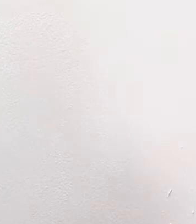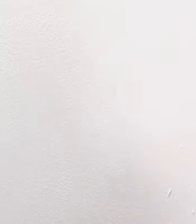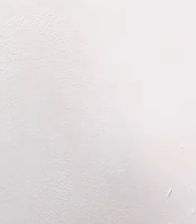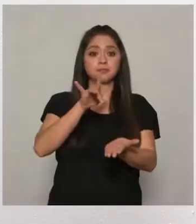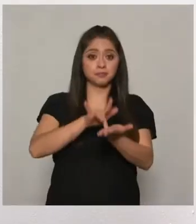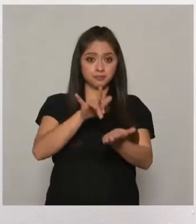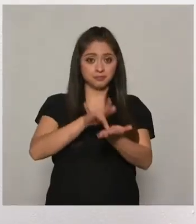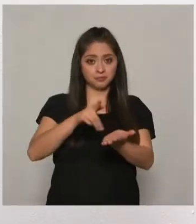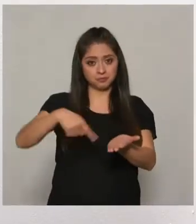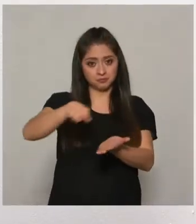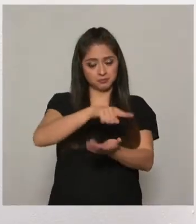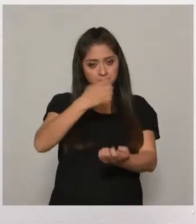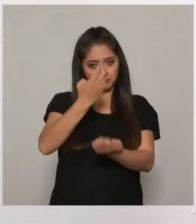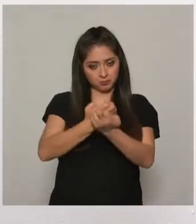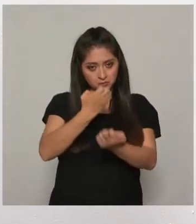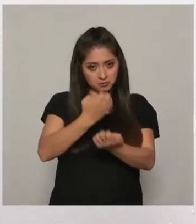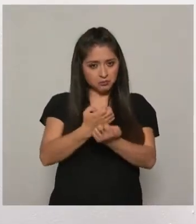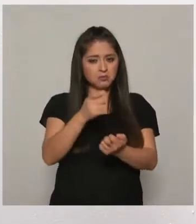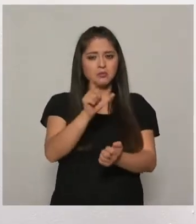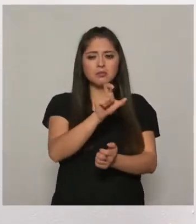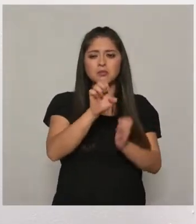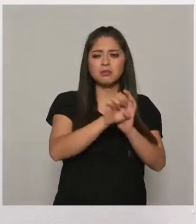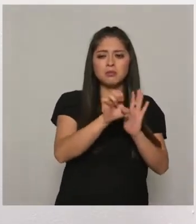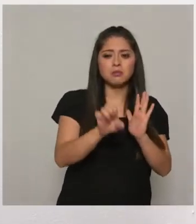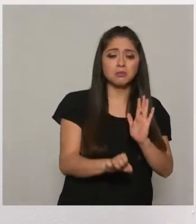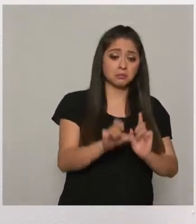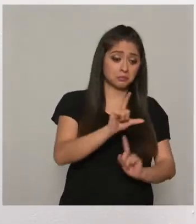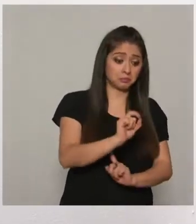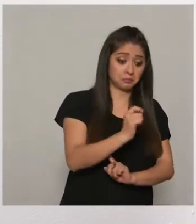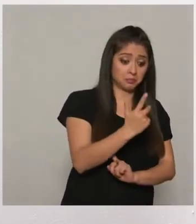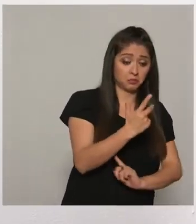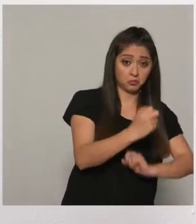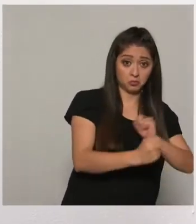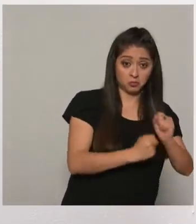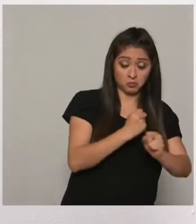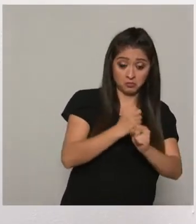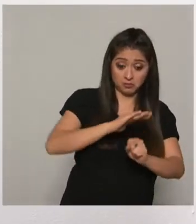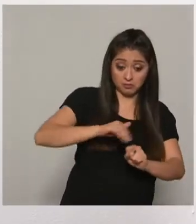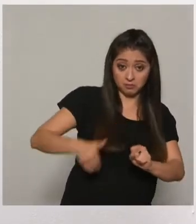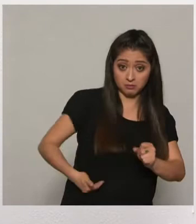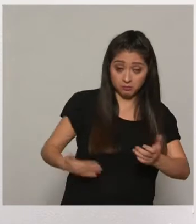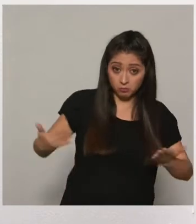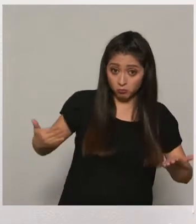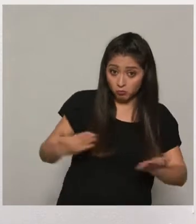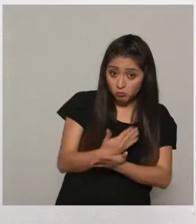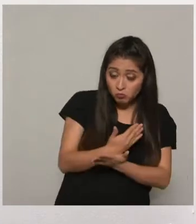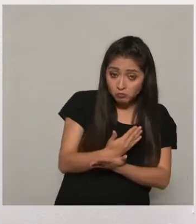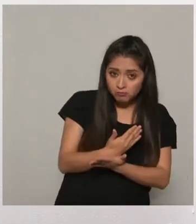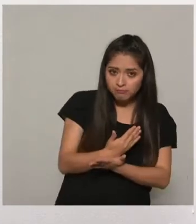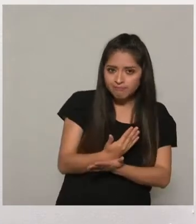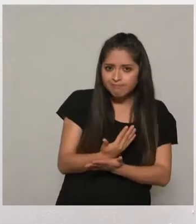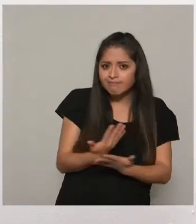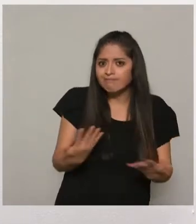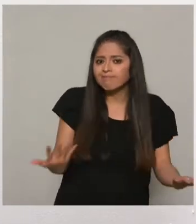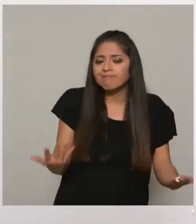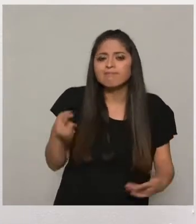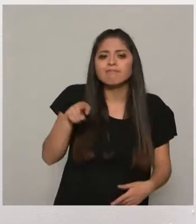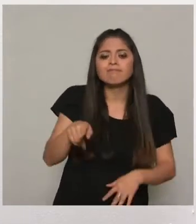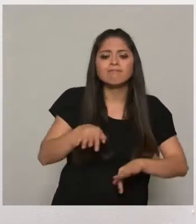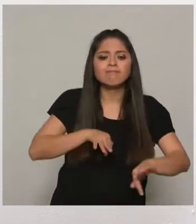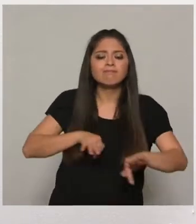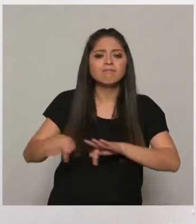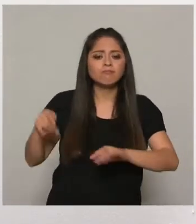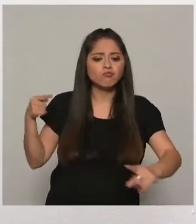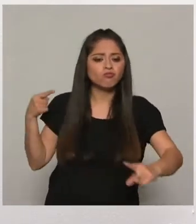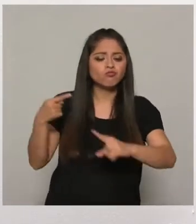economía, porque todos esos años, si era un paciente que tenía 28 años y tuvo ese accidente de atropellamiento, pues a lo mejor iba a estar trabajando unos